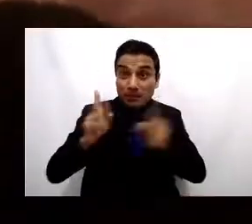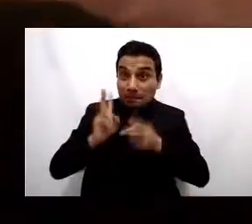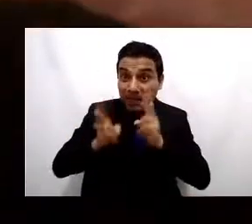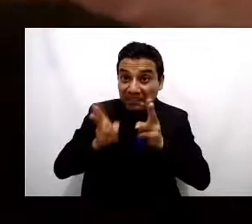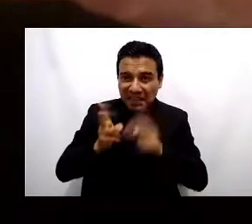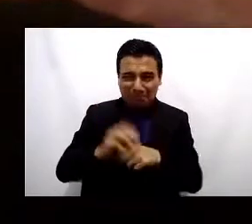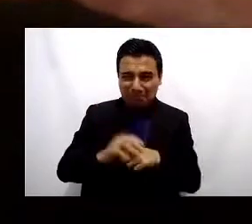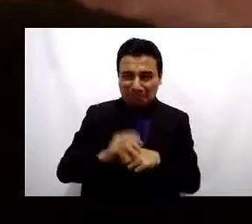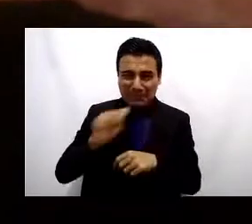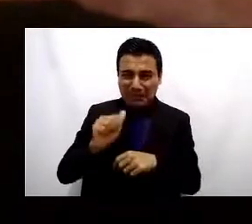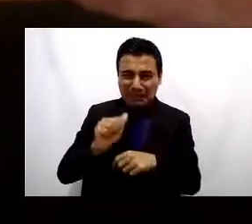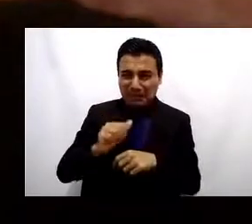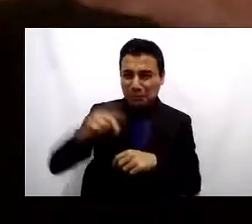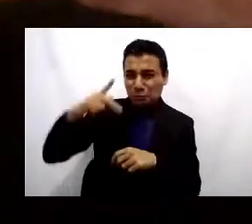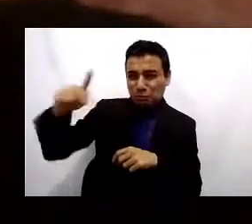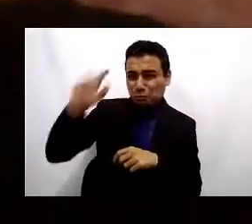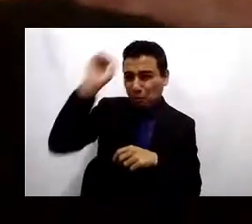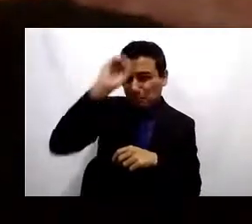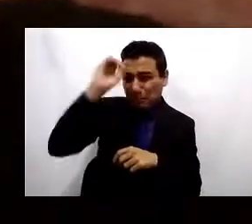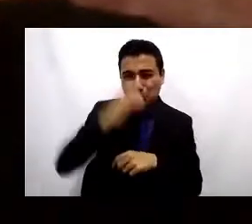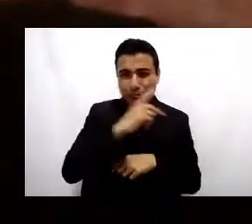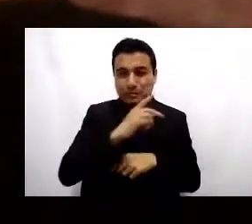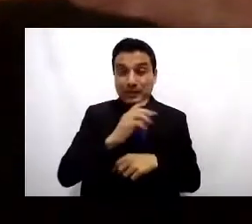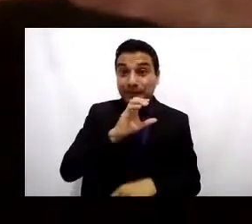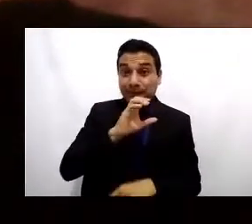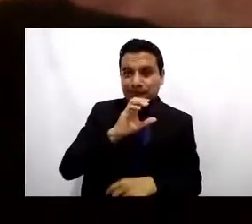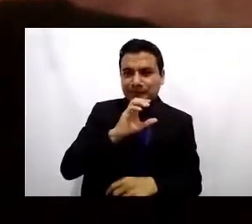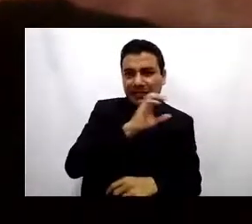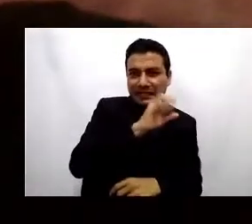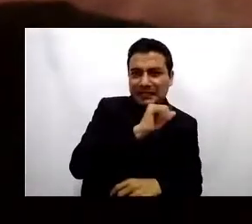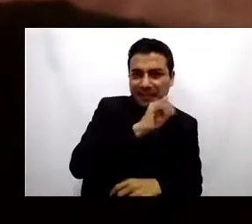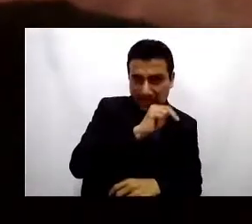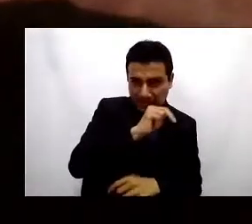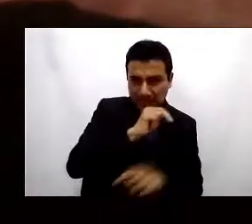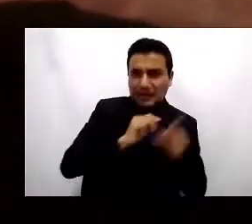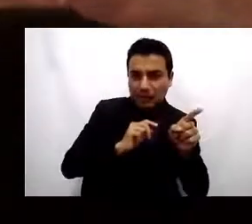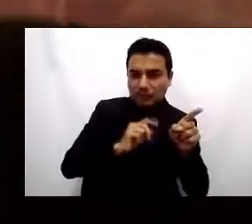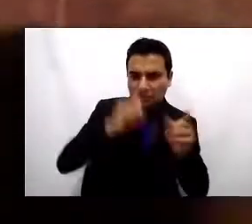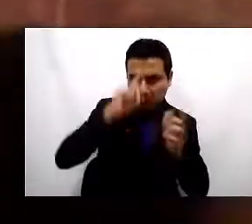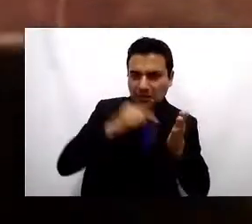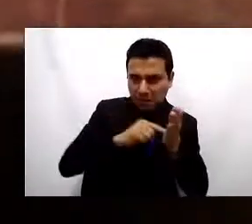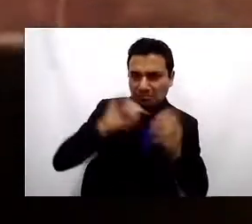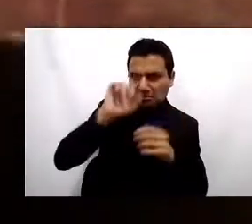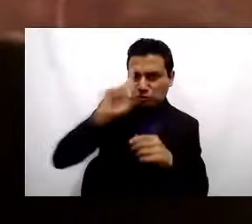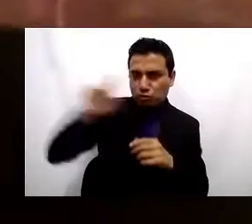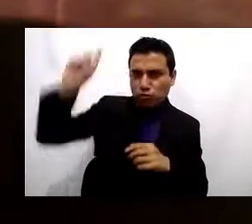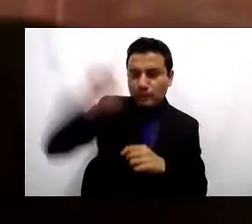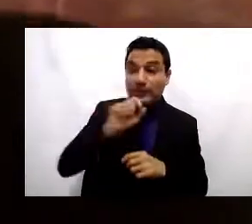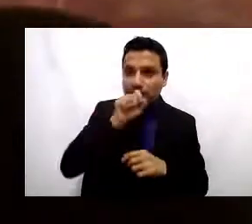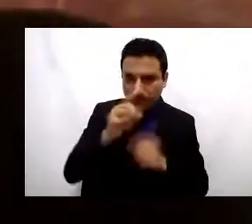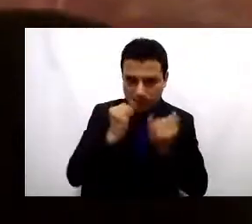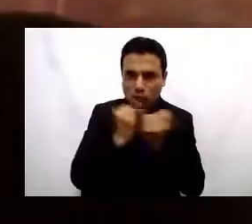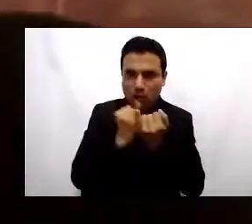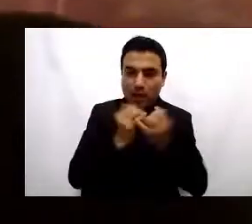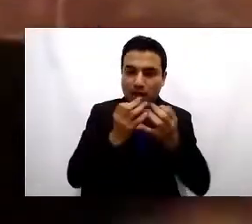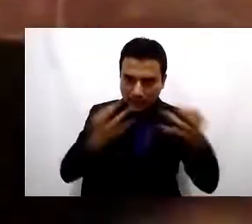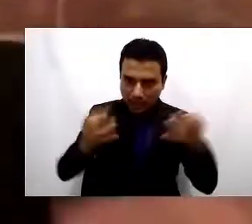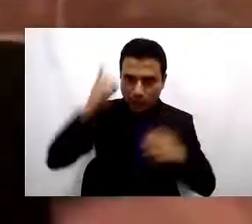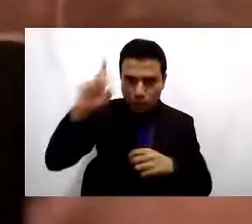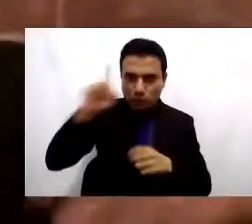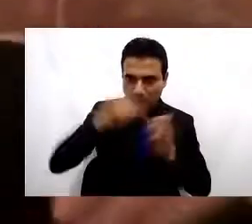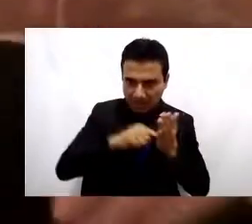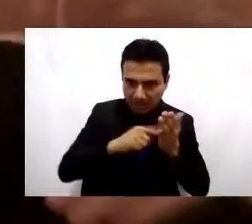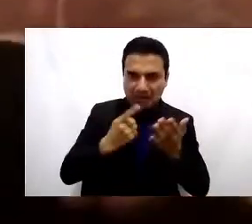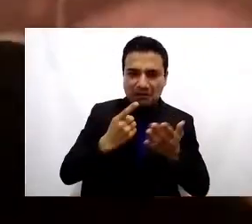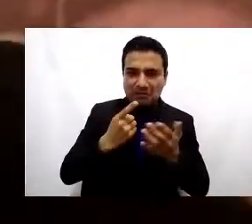vida. Caín es un creyente, pero también un creyente en la propiedad, en el capital. Y Abel, en cambio, nada,